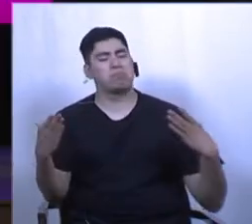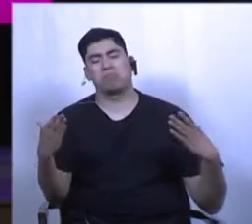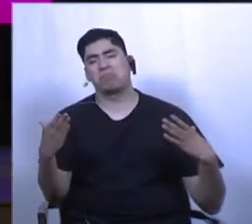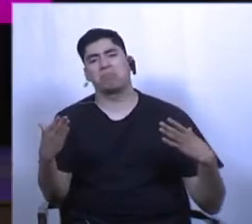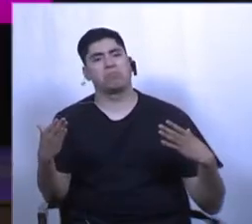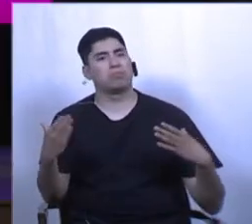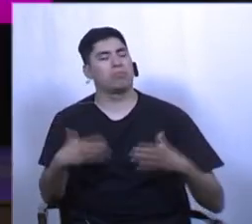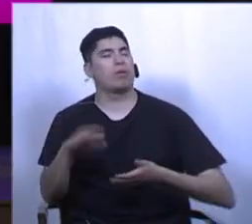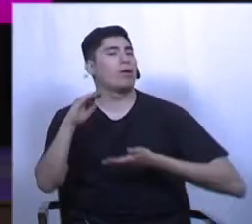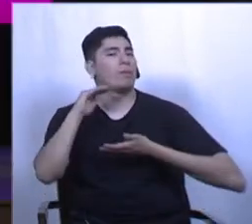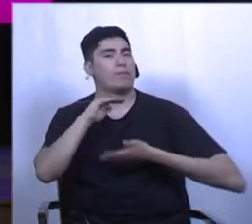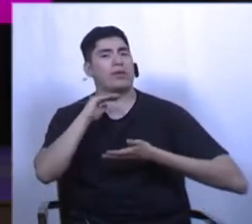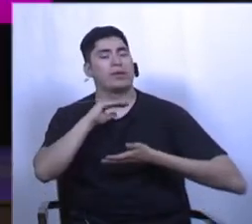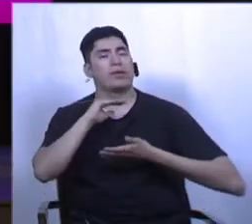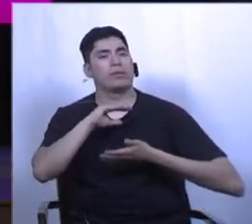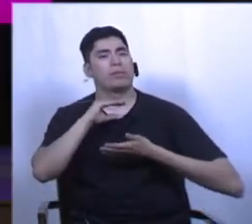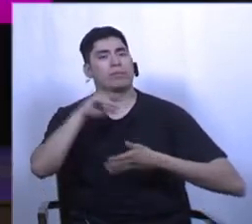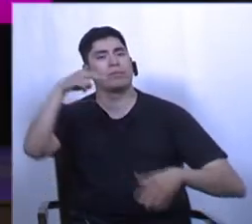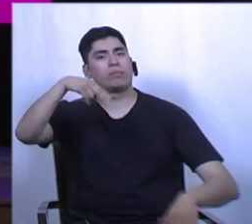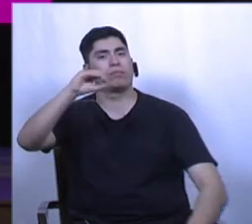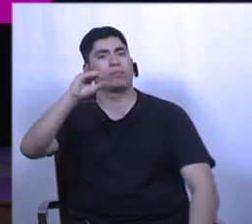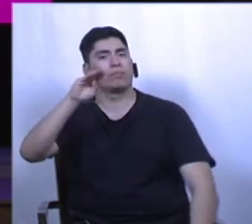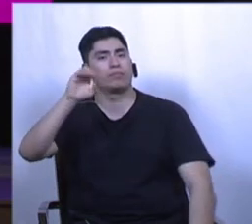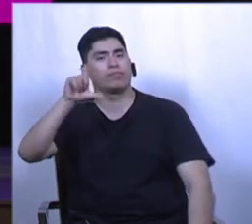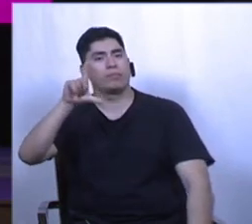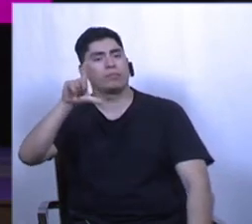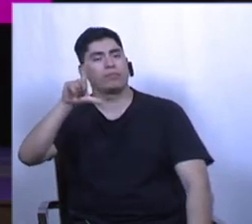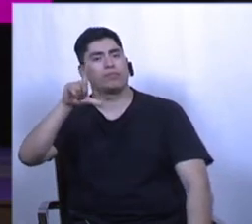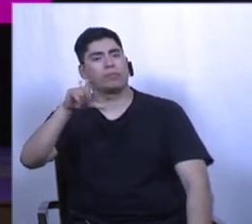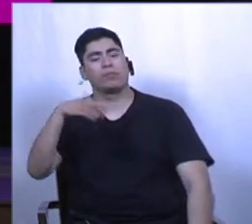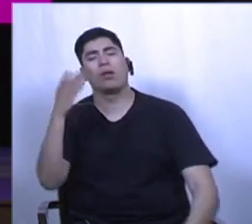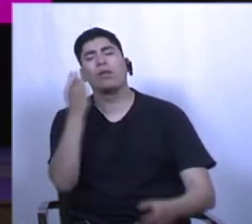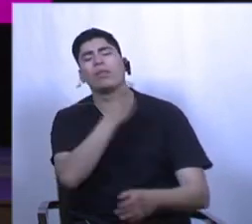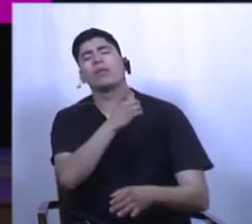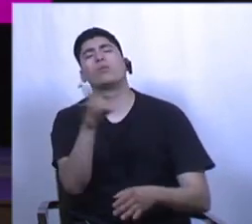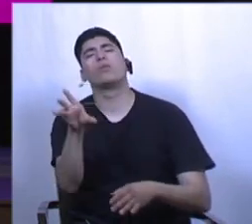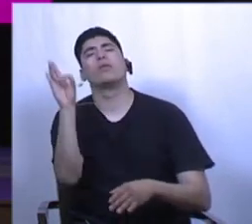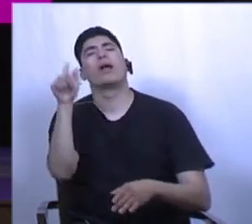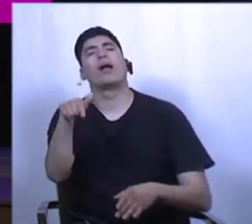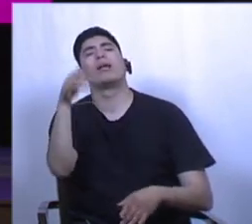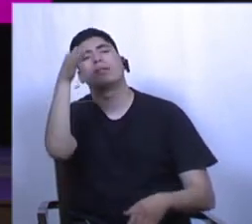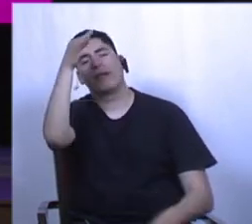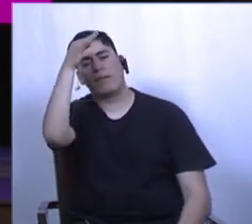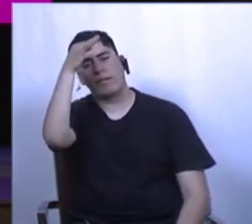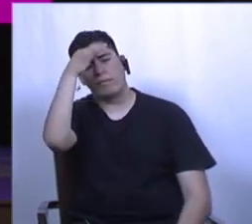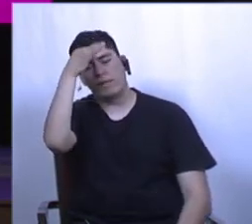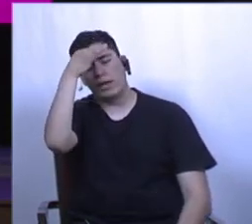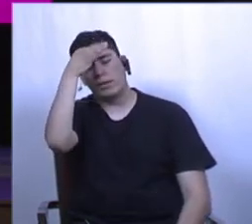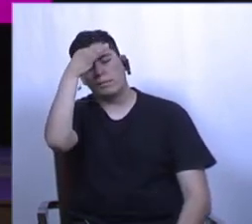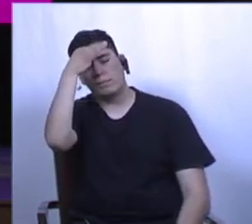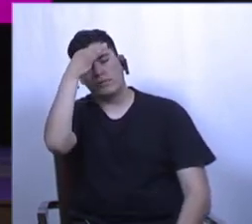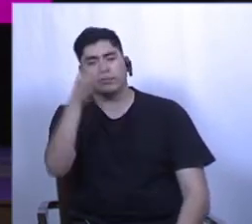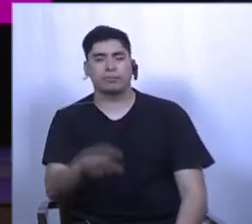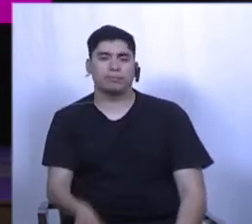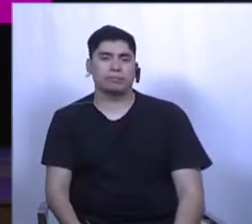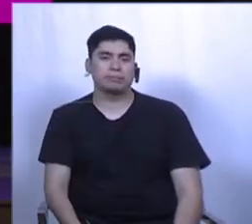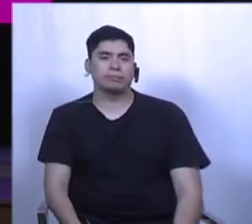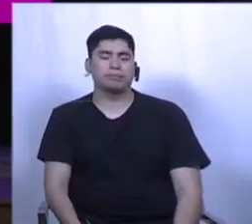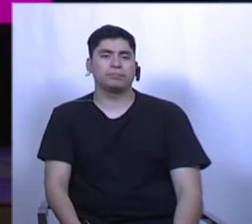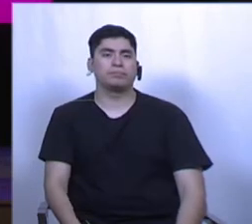Nobel que han descubierto esta enfermedad, principalmente porque esta parte de las que